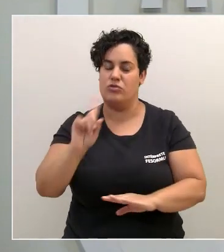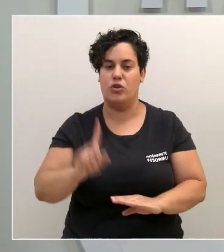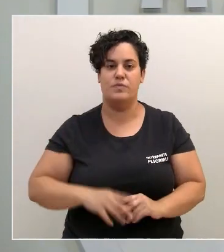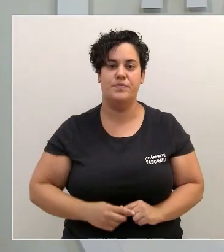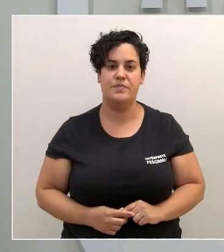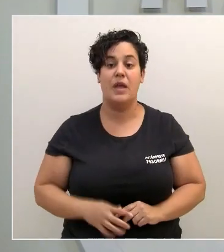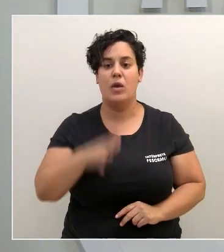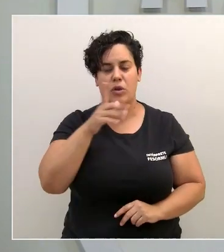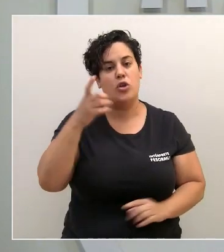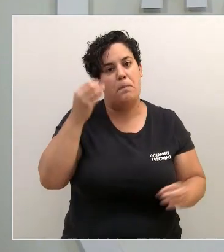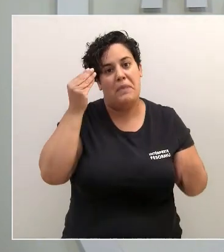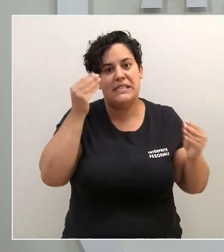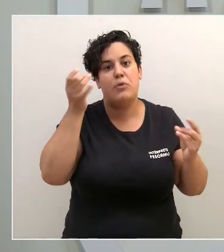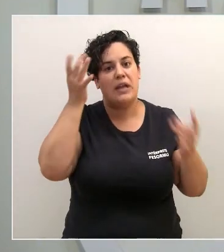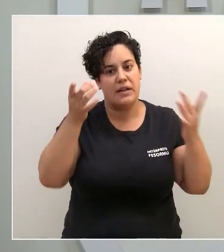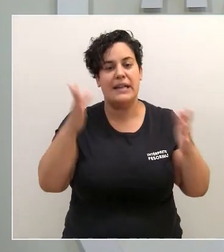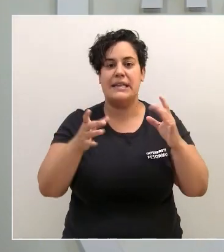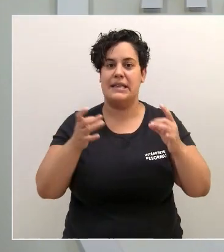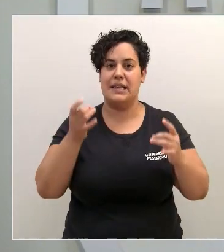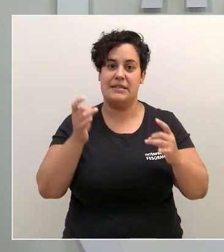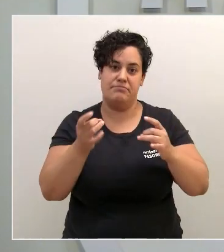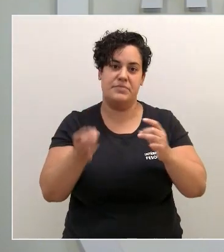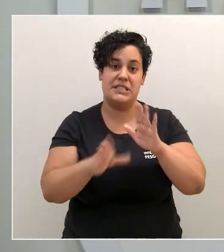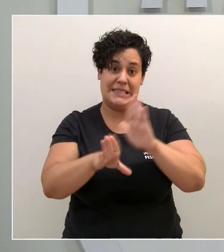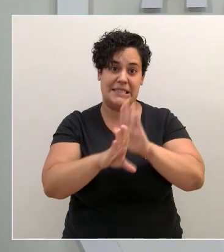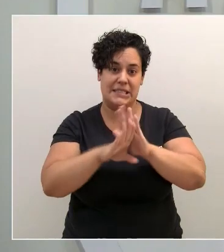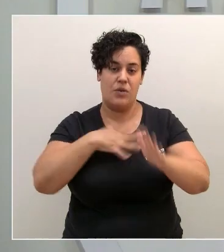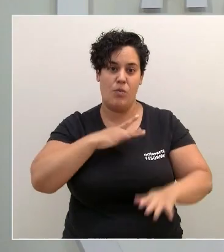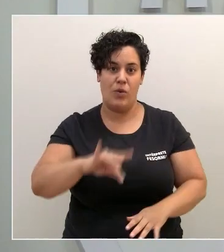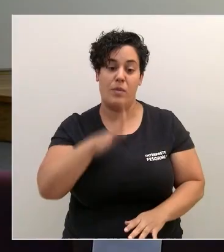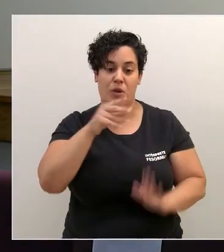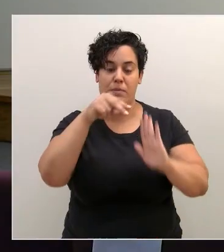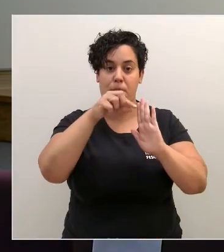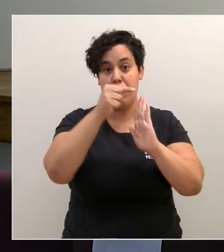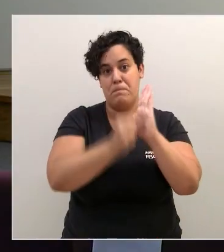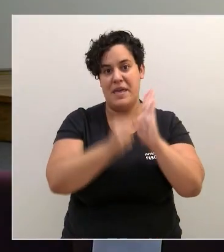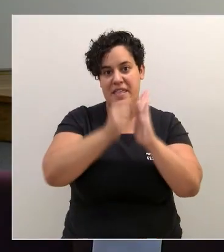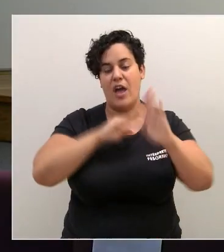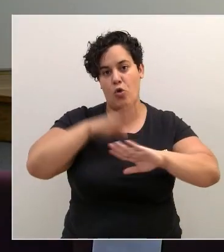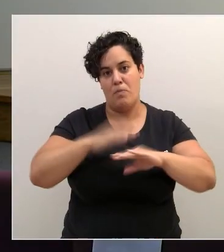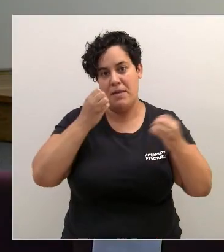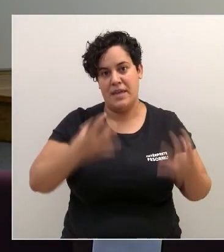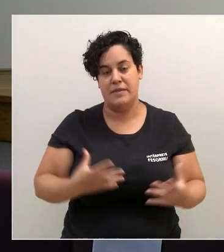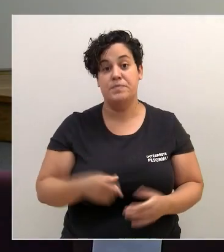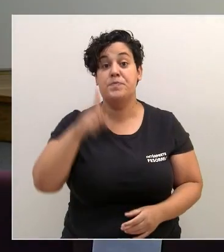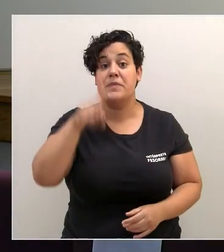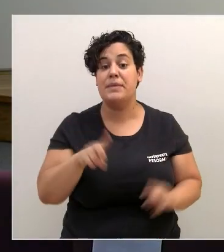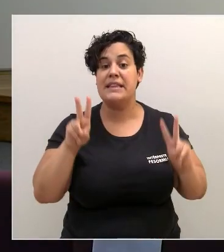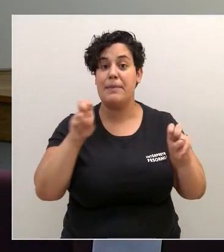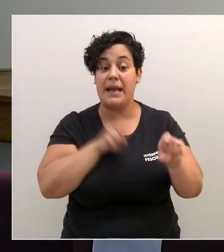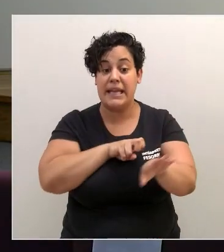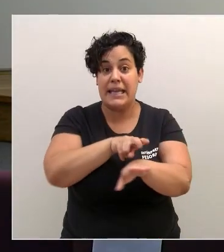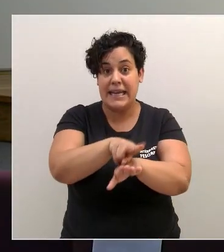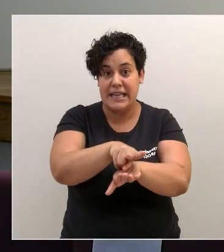su labor y que, en cierto modo y mayoritariamente, están cumpliendo con las medidas. Y en cuanto a lo que me decía de los ingresos,